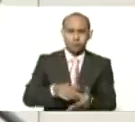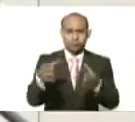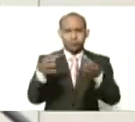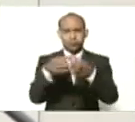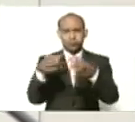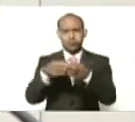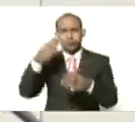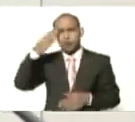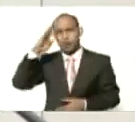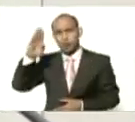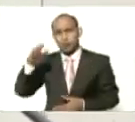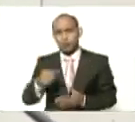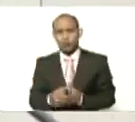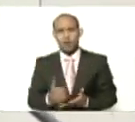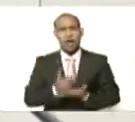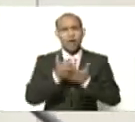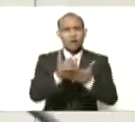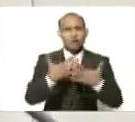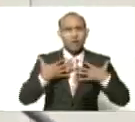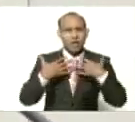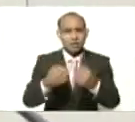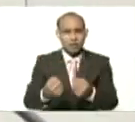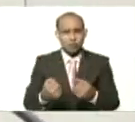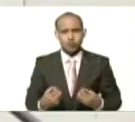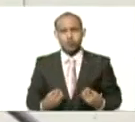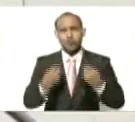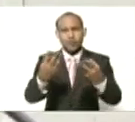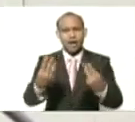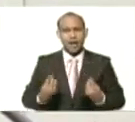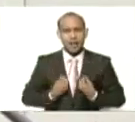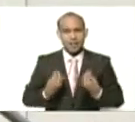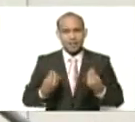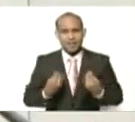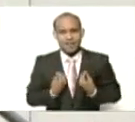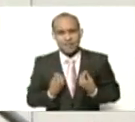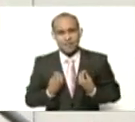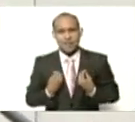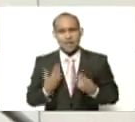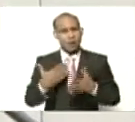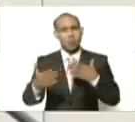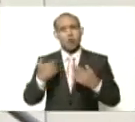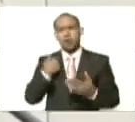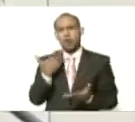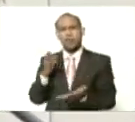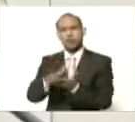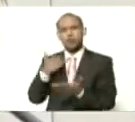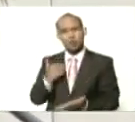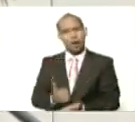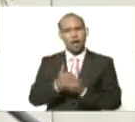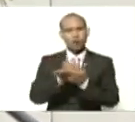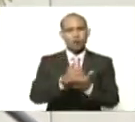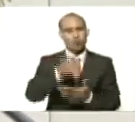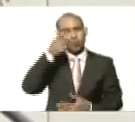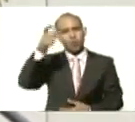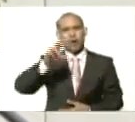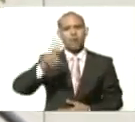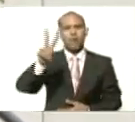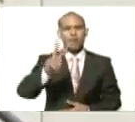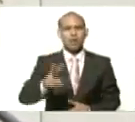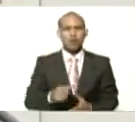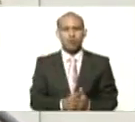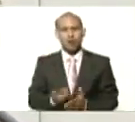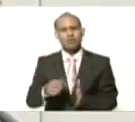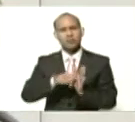Henry Rick a dar salud, a dar vida, a arriesgar su propia vida, lo cual es muestra y